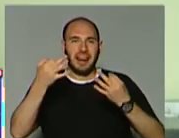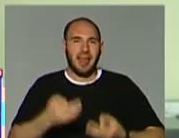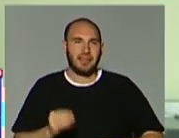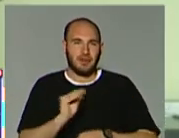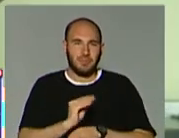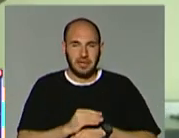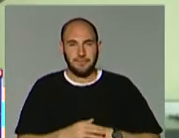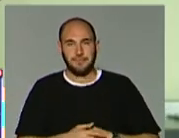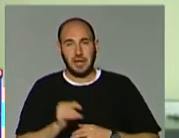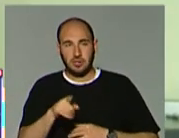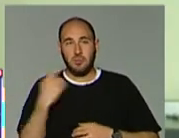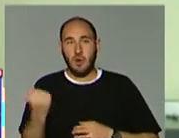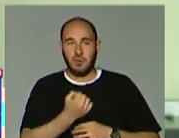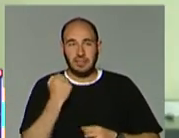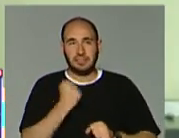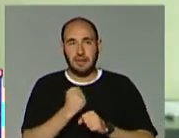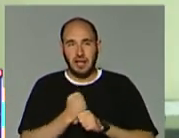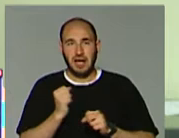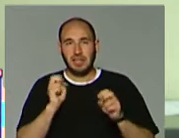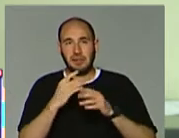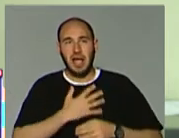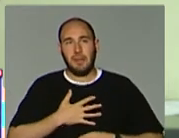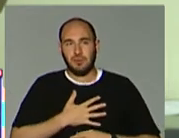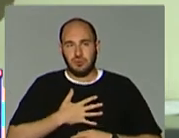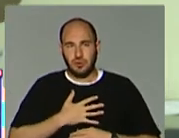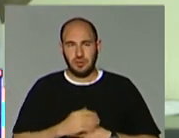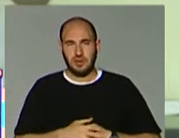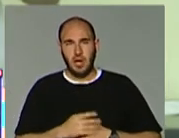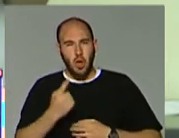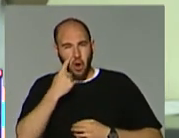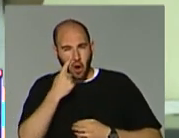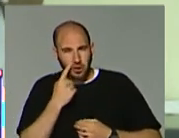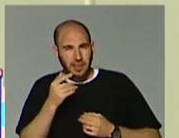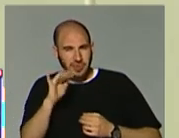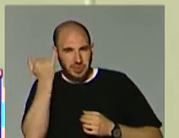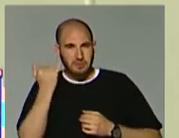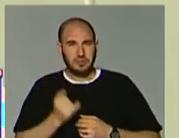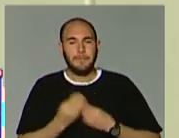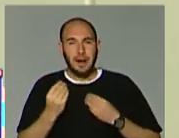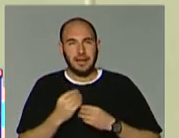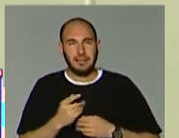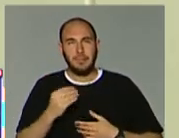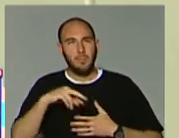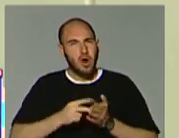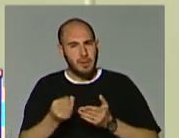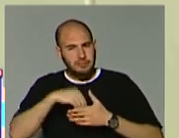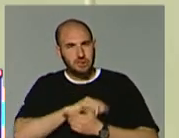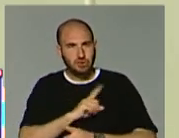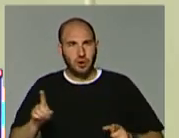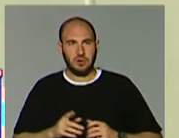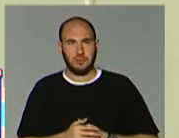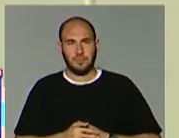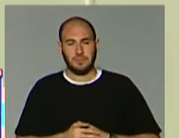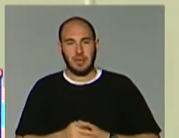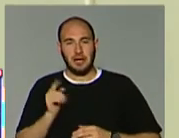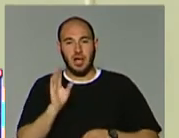alimento. Por eso es muy importante trabajar sobre las emociones, conocerlas, identificarlas, para que no incidan en esto